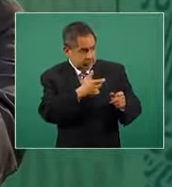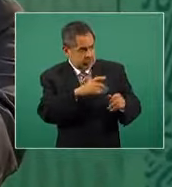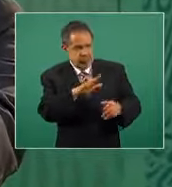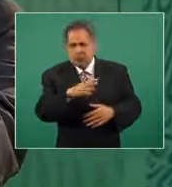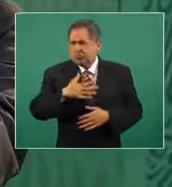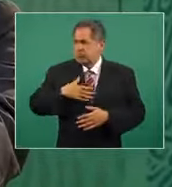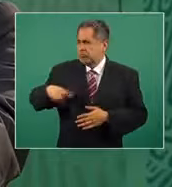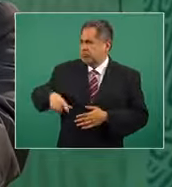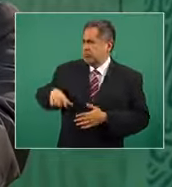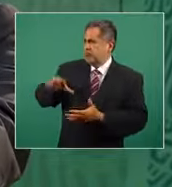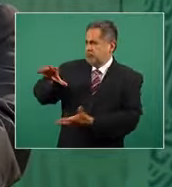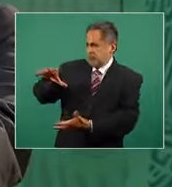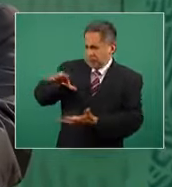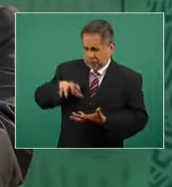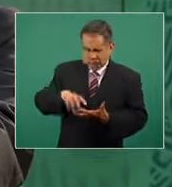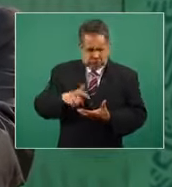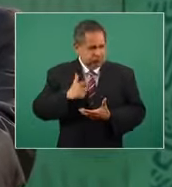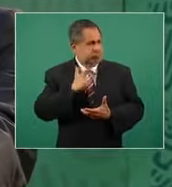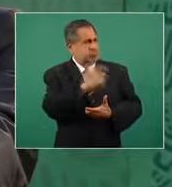Todavía